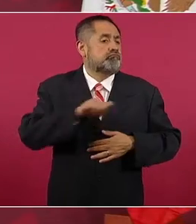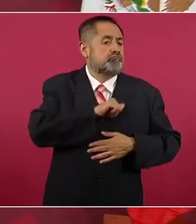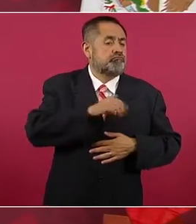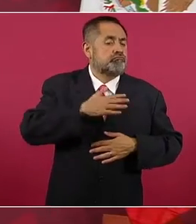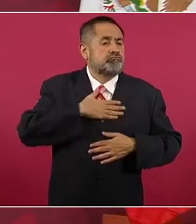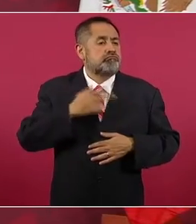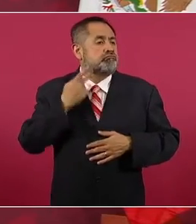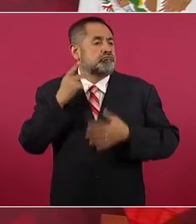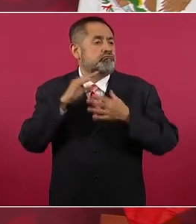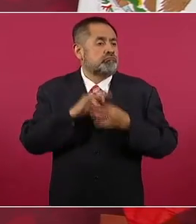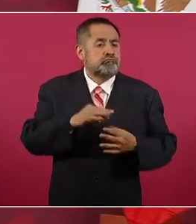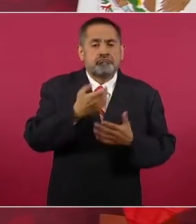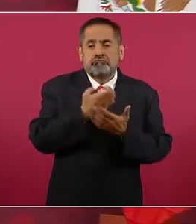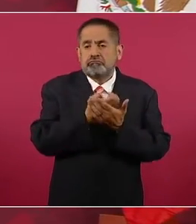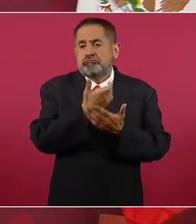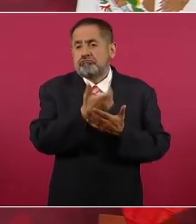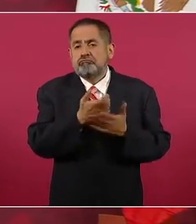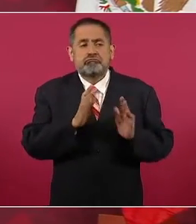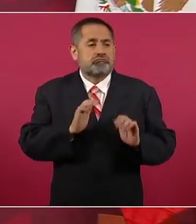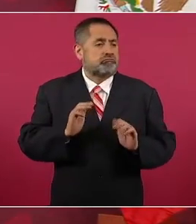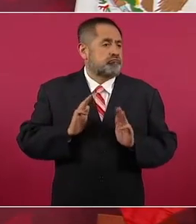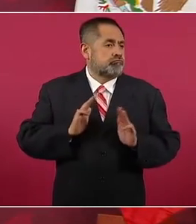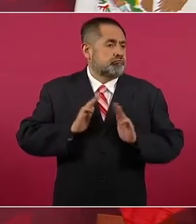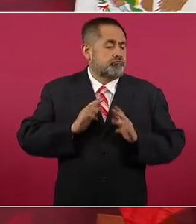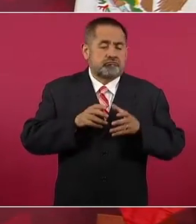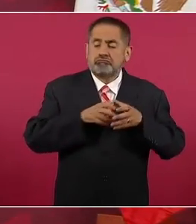políticas, económicas, militares,